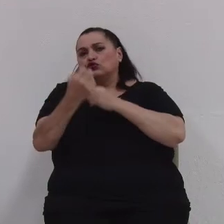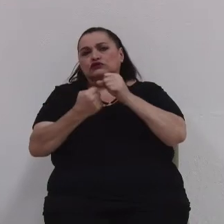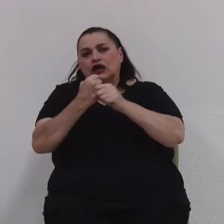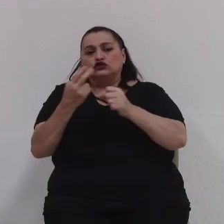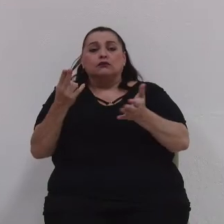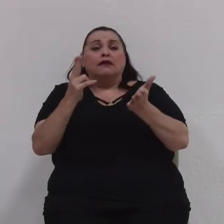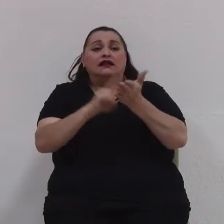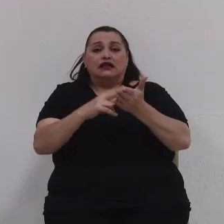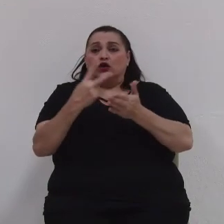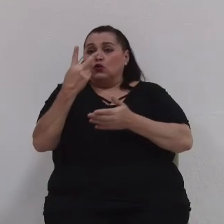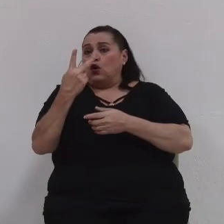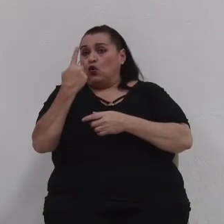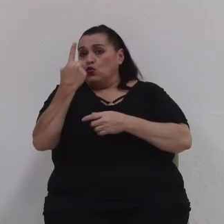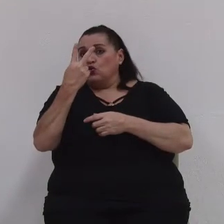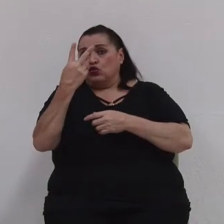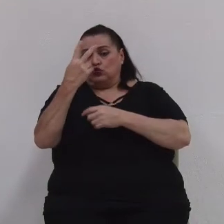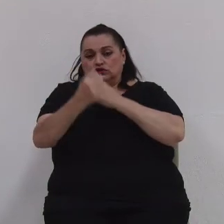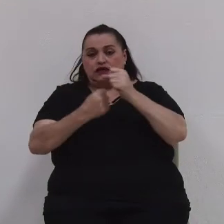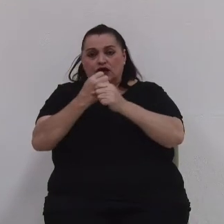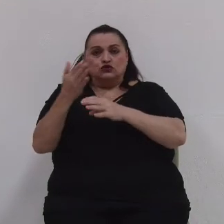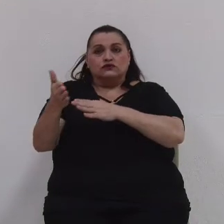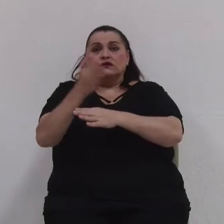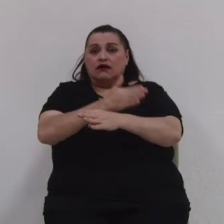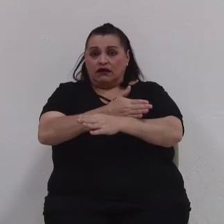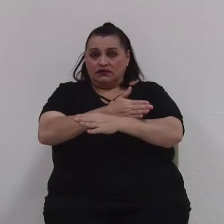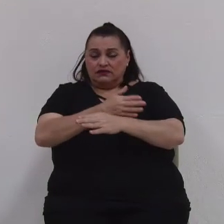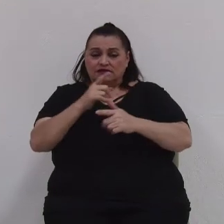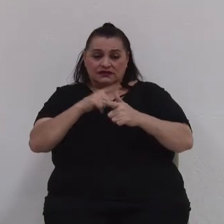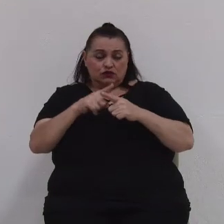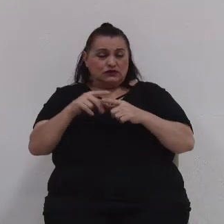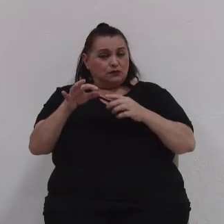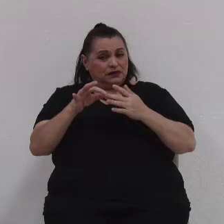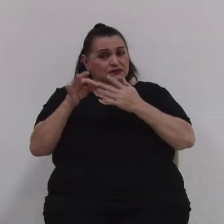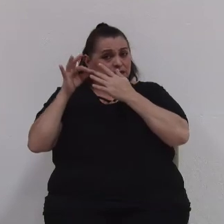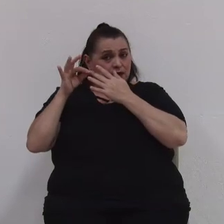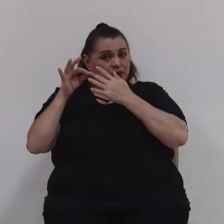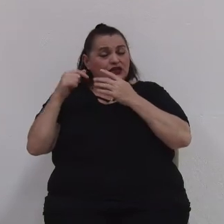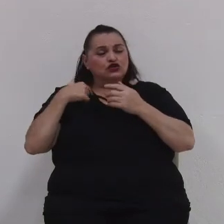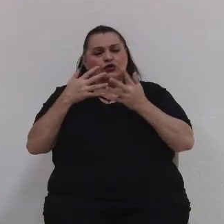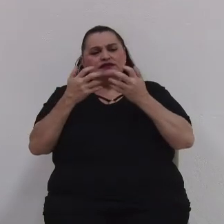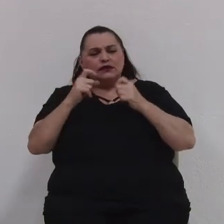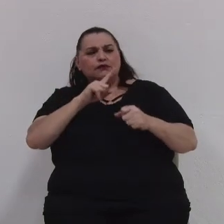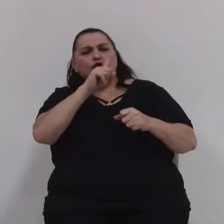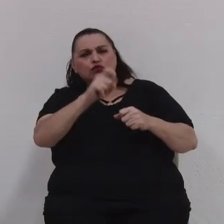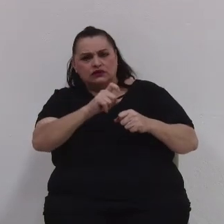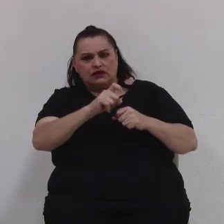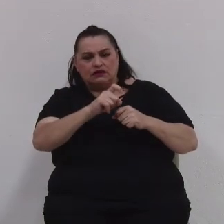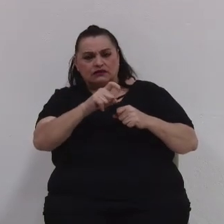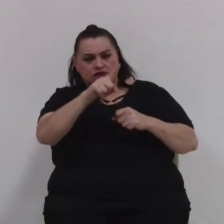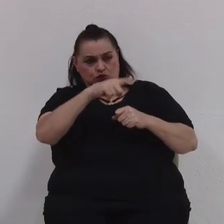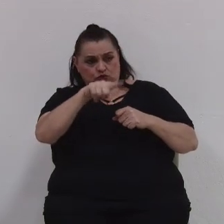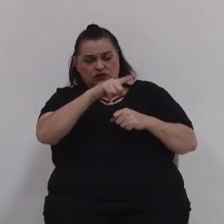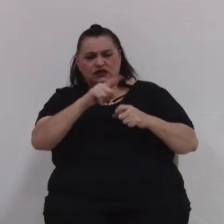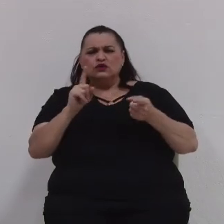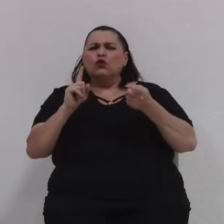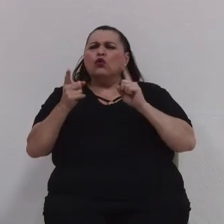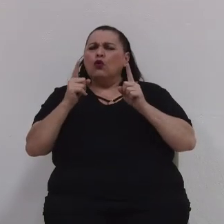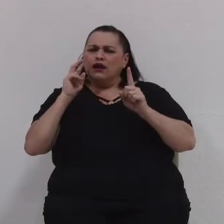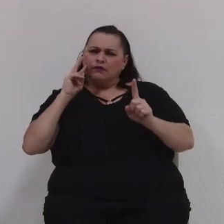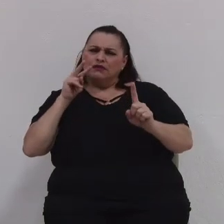matricularse 1 o 2 años antes. Y entonces principalmente lo que quisiera preguntarles a ustedes, ¿cuál es su